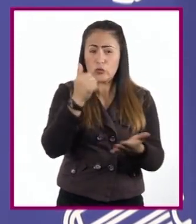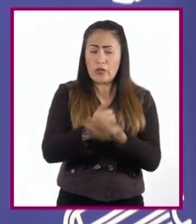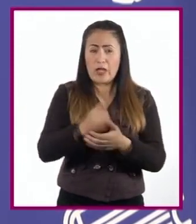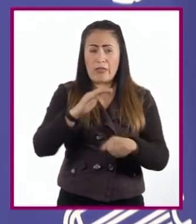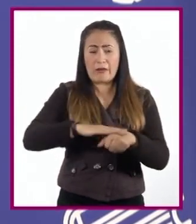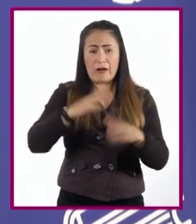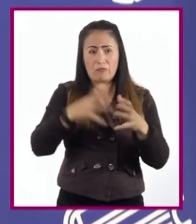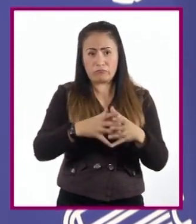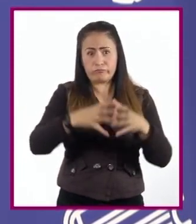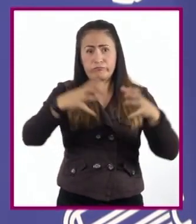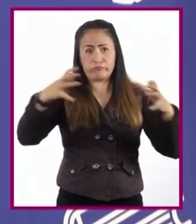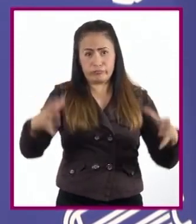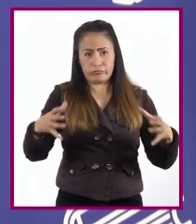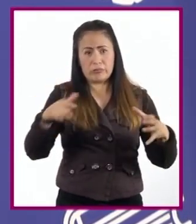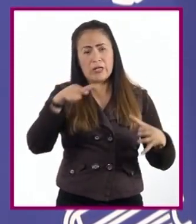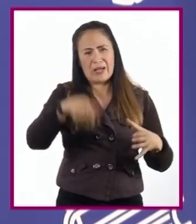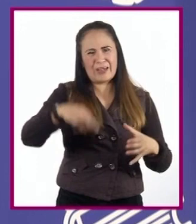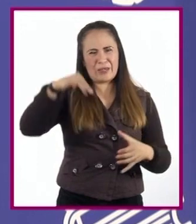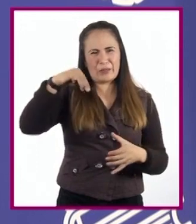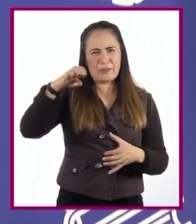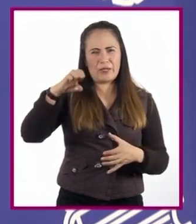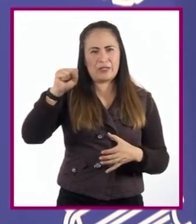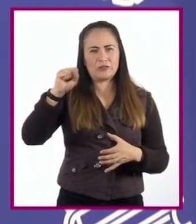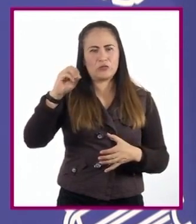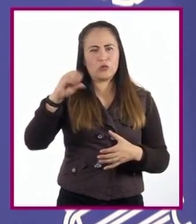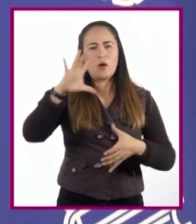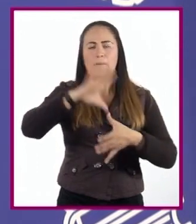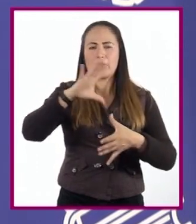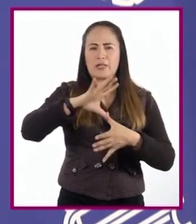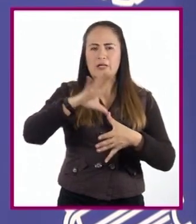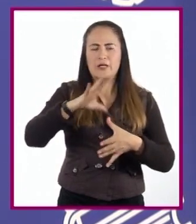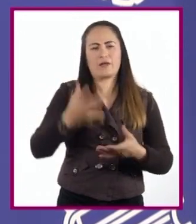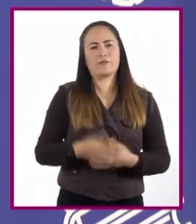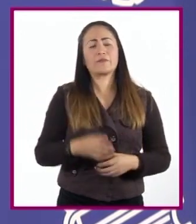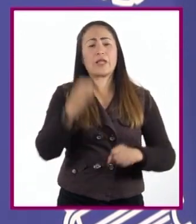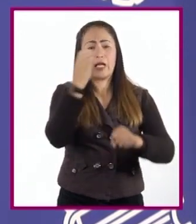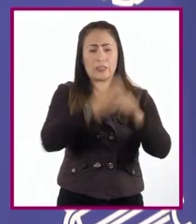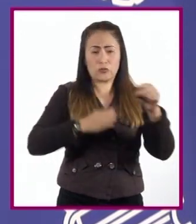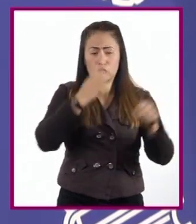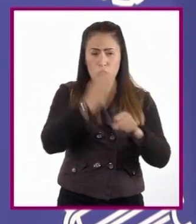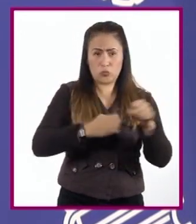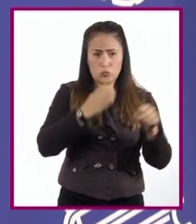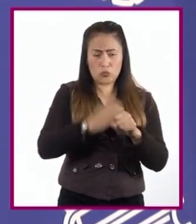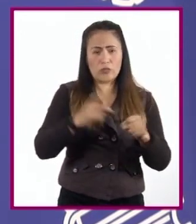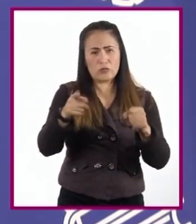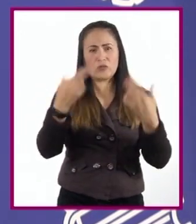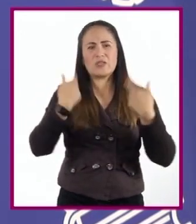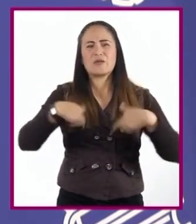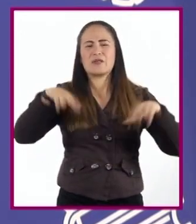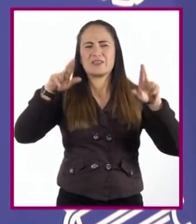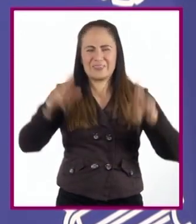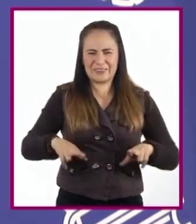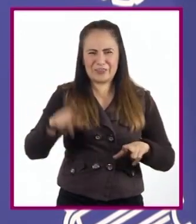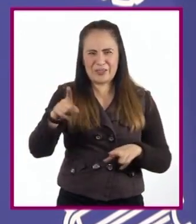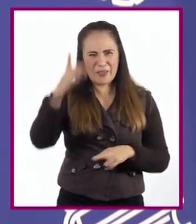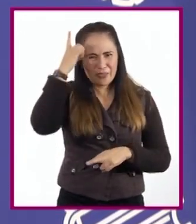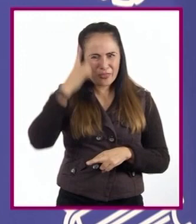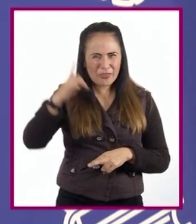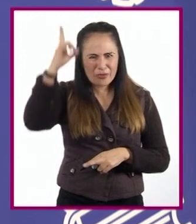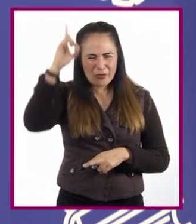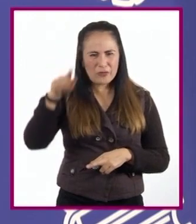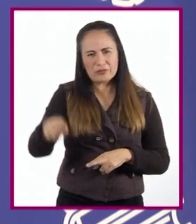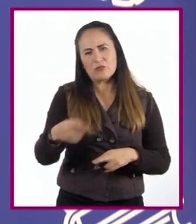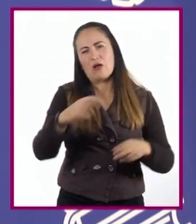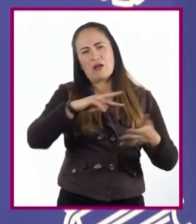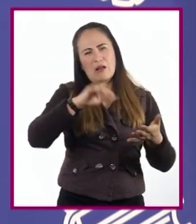el altiplano central mesoamericano. La escultura y la representación del dios Huehueteotl, la